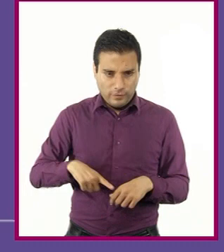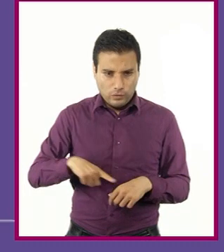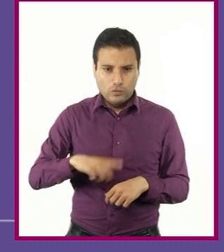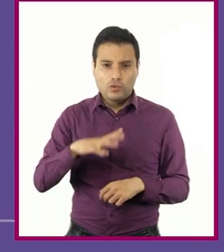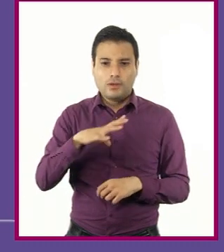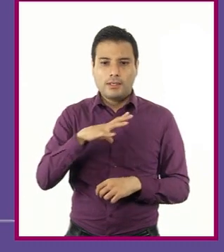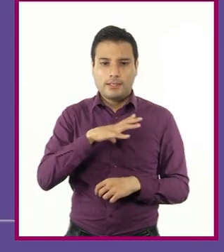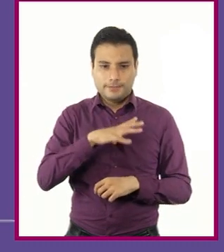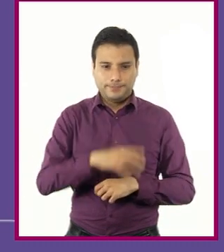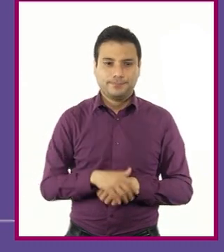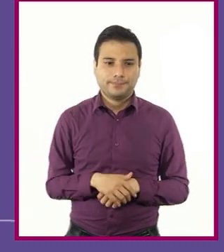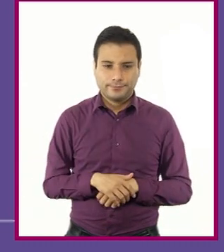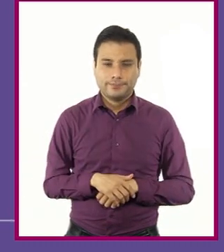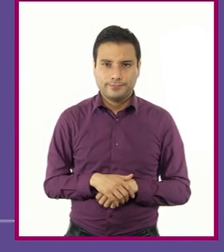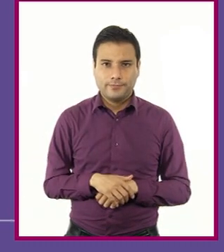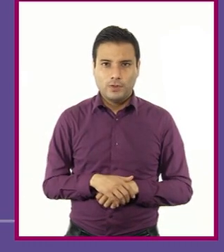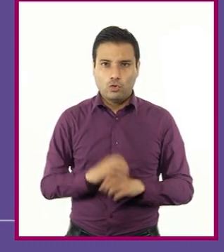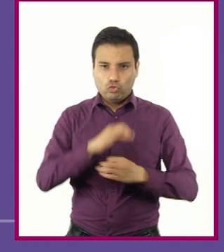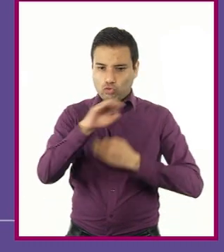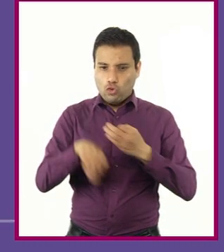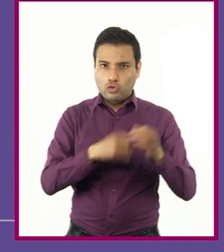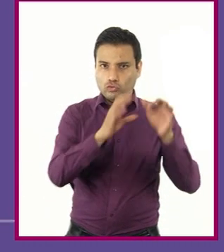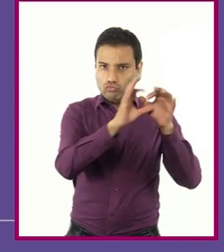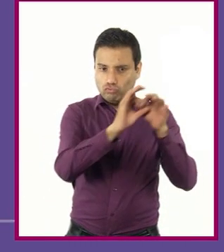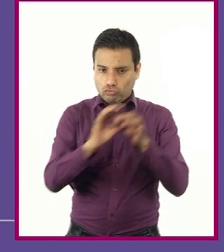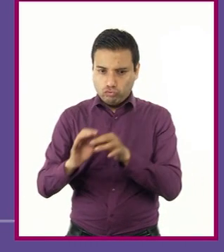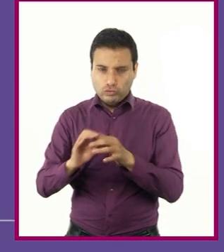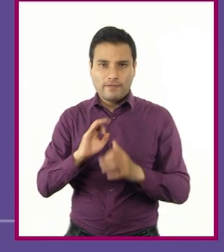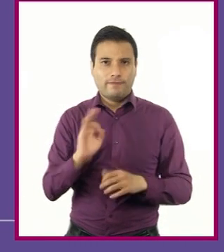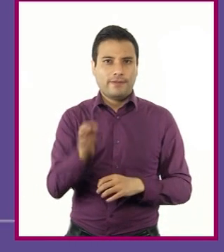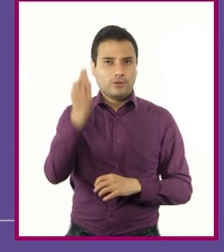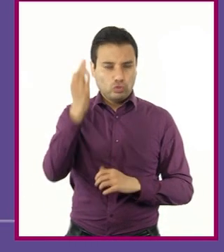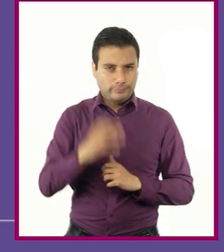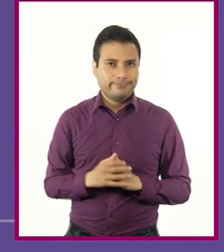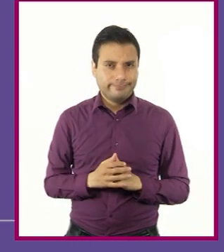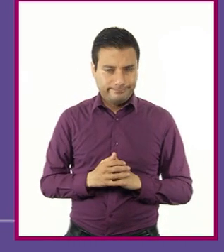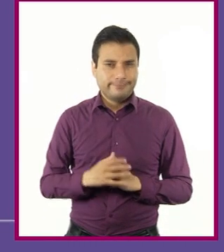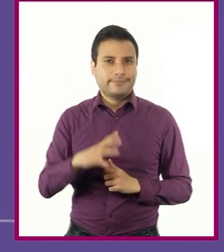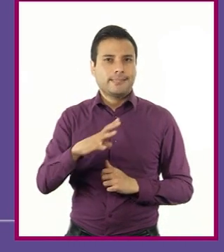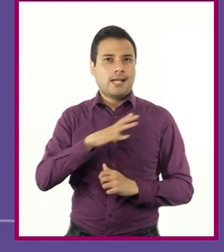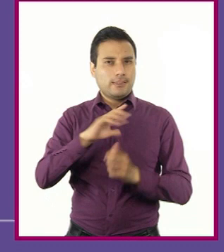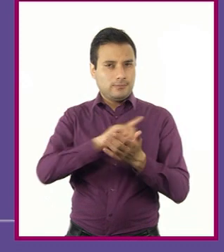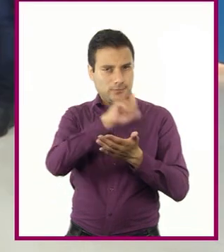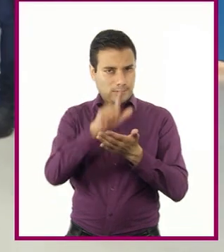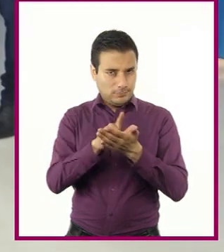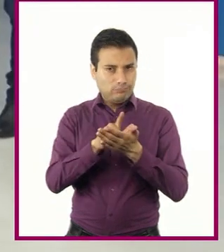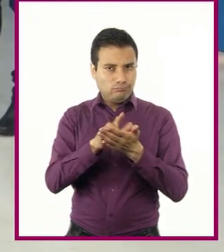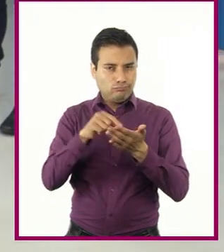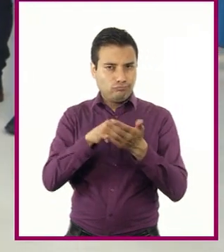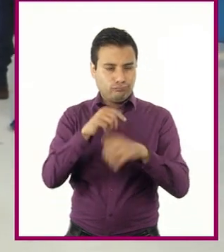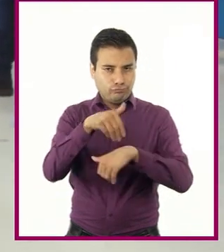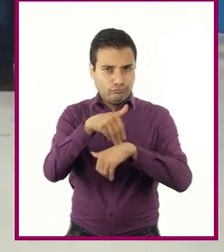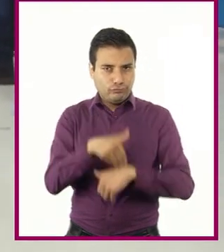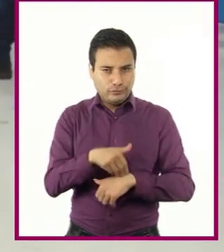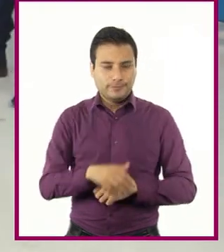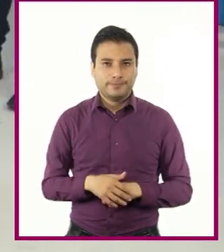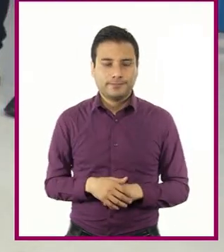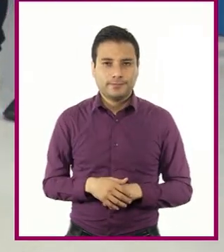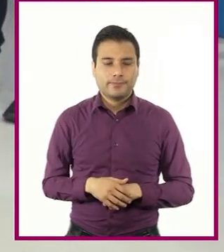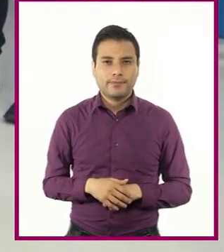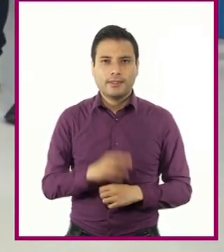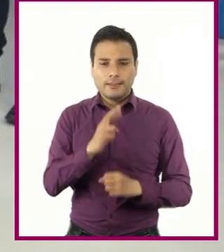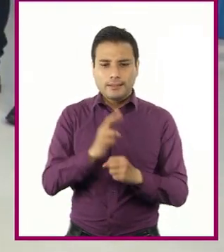de México, unidos en una federación establecida según los principios de esta ley fundamental. Ser una